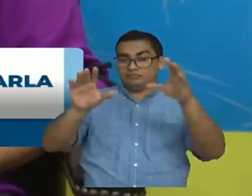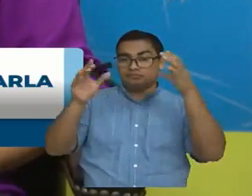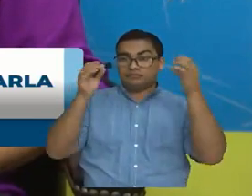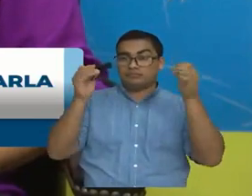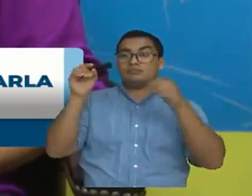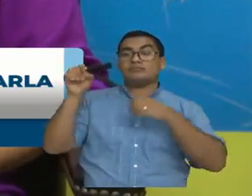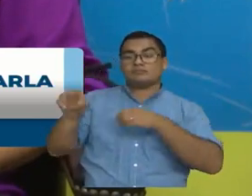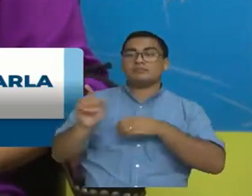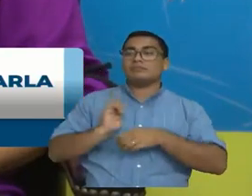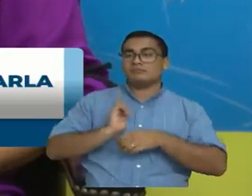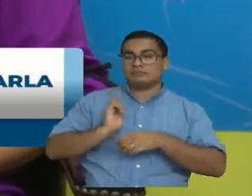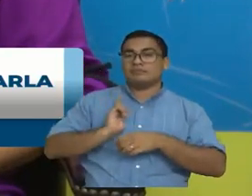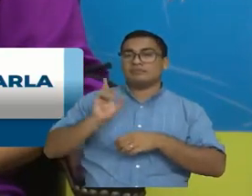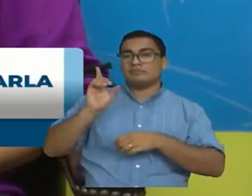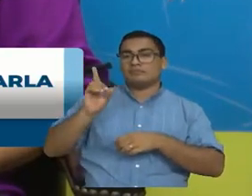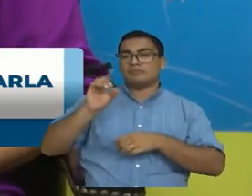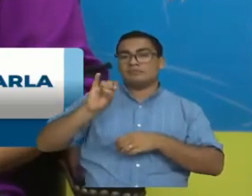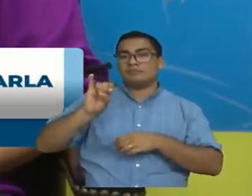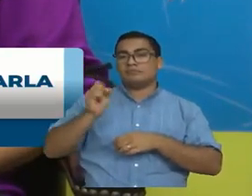dislexia,